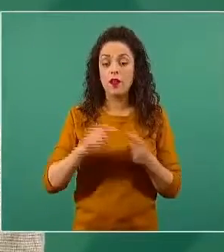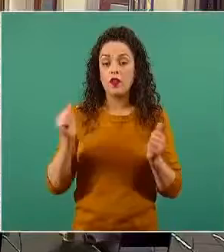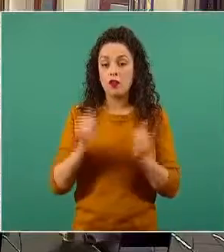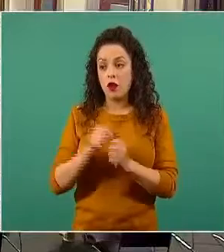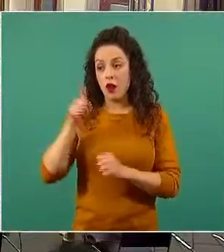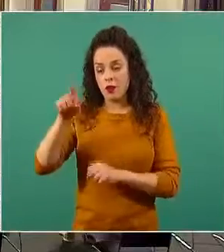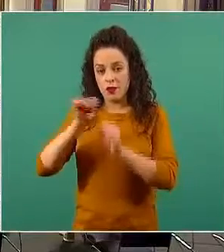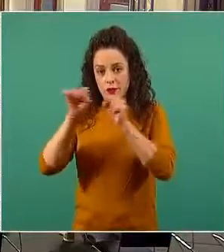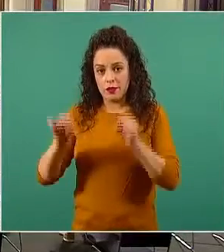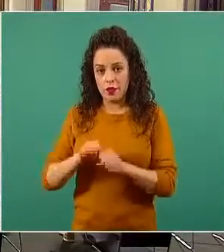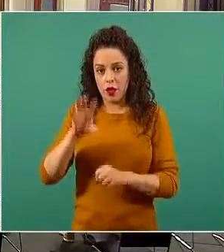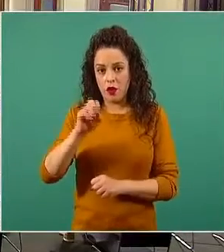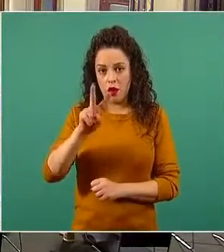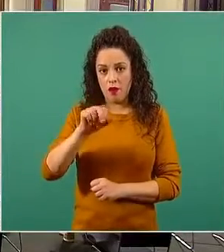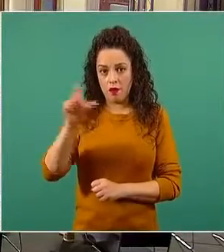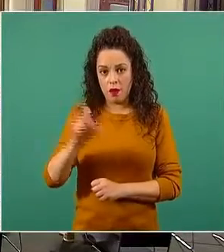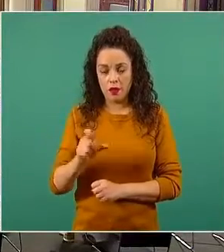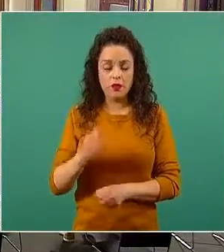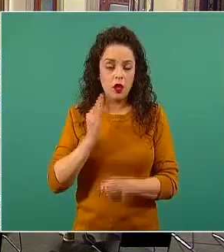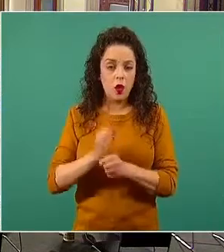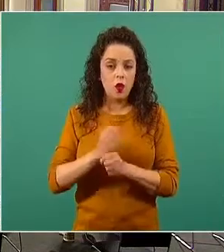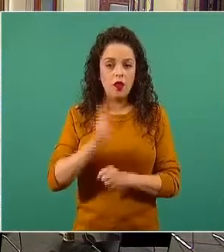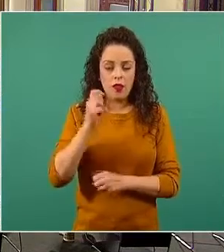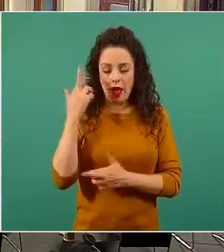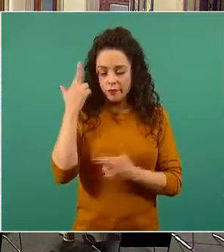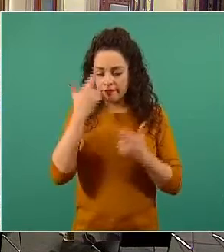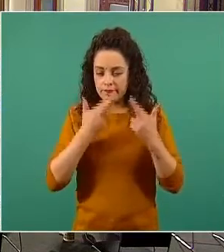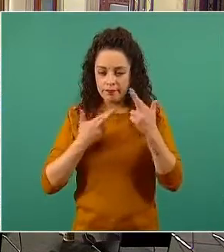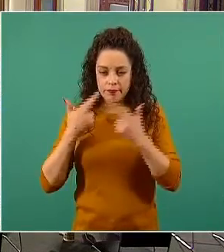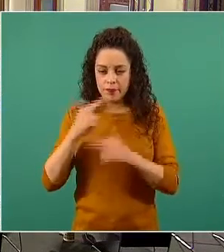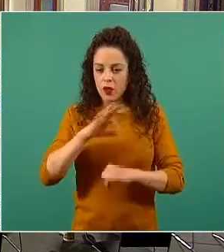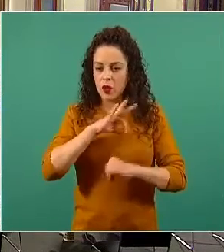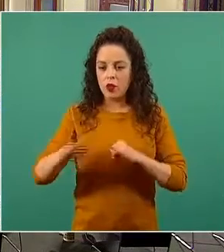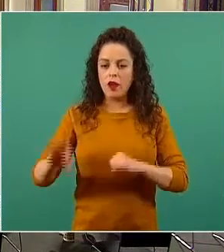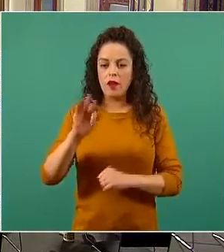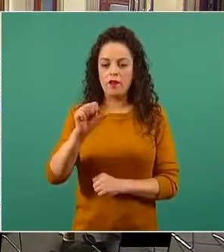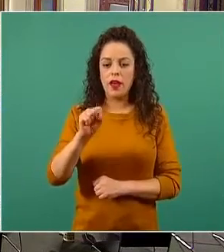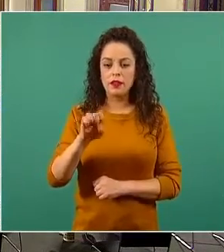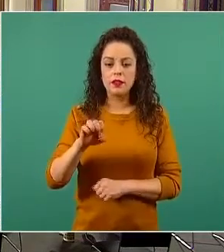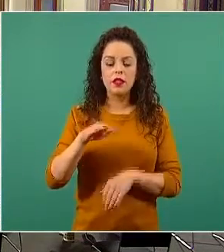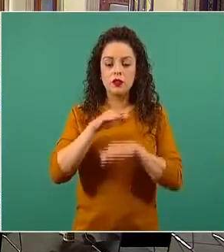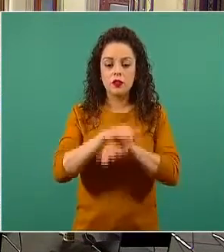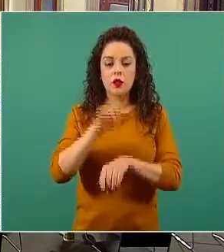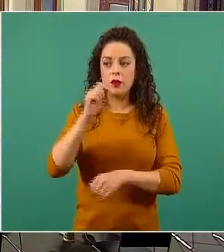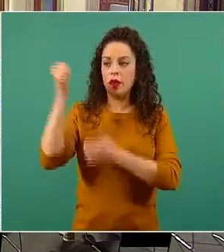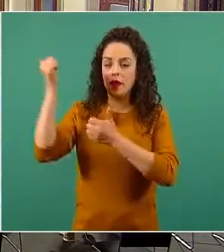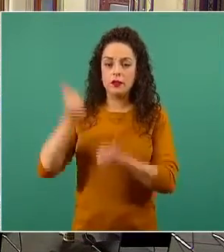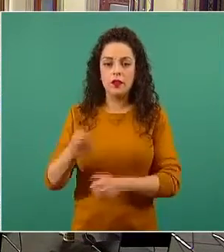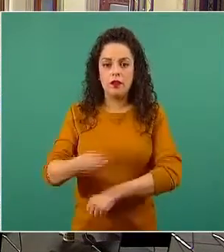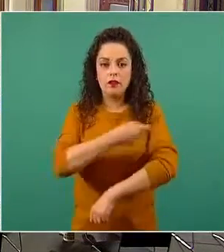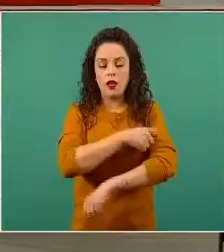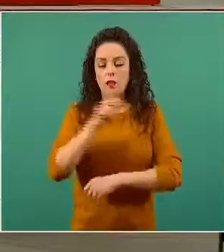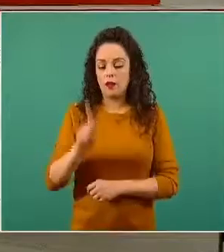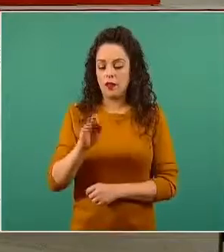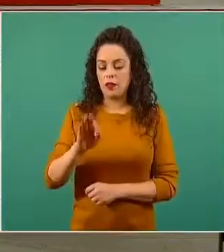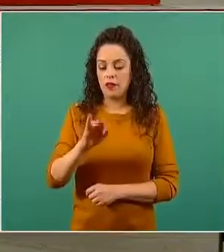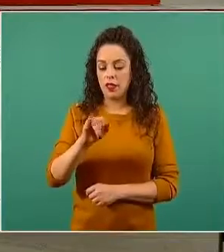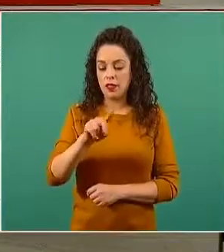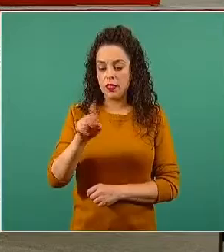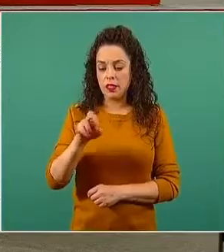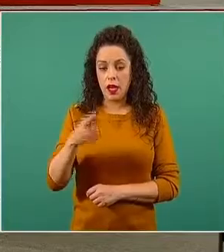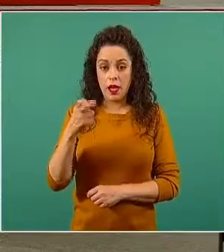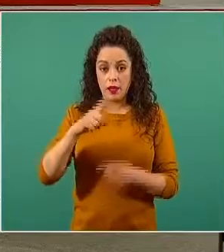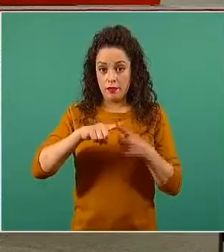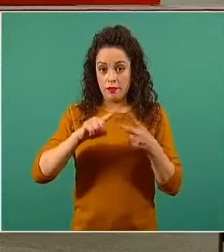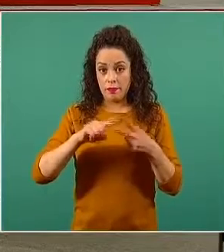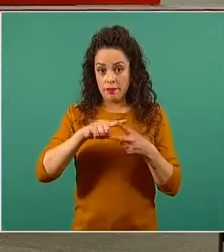COVAX. Está ahorita el proceso de análisis ya en fase final respecto a recibir vacunas Pfizer, y estas dos son las que